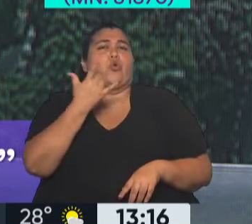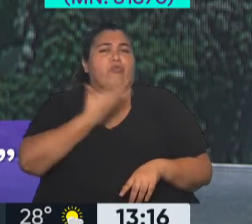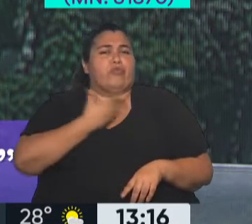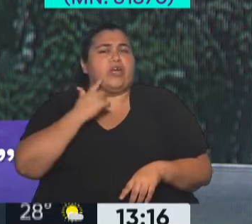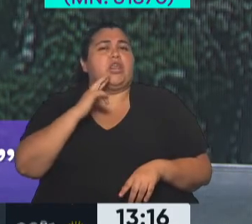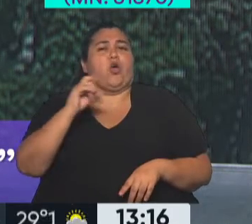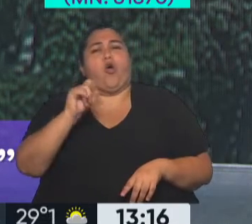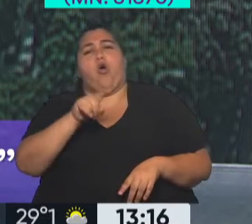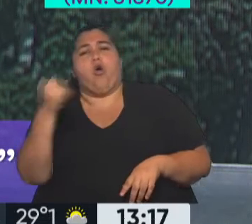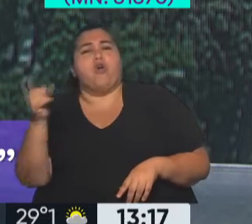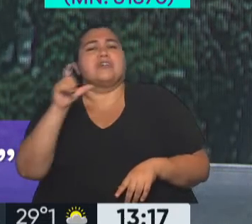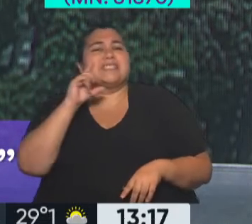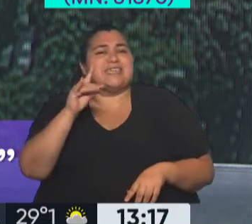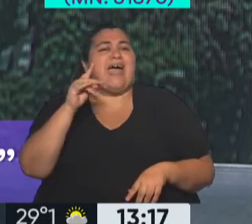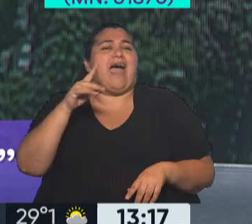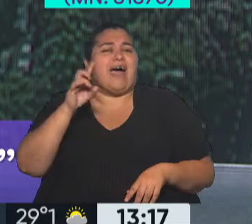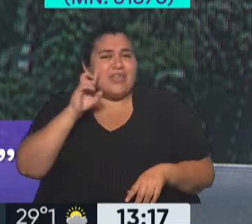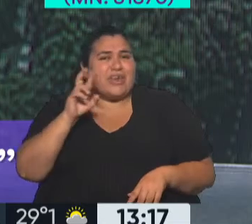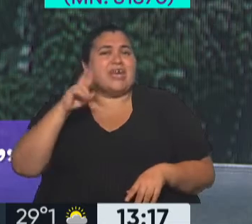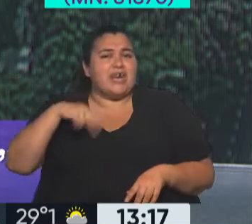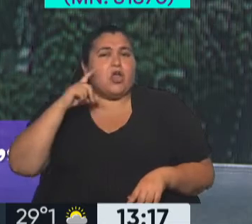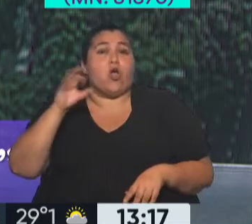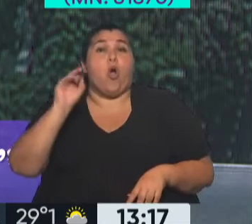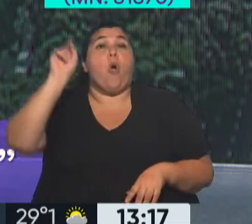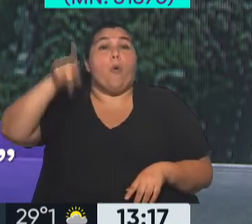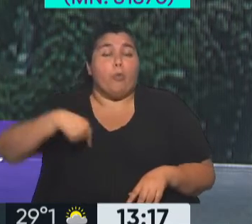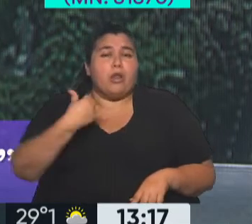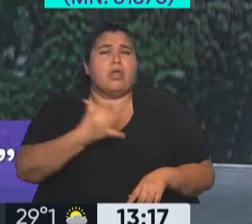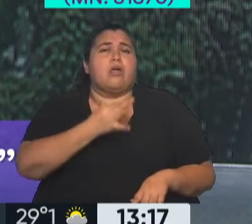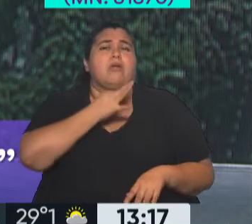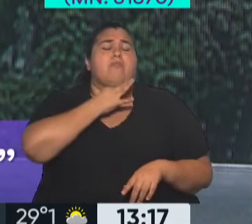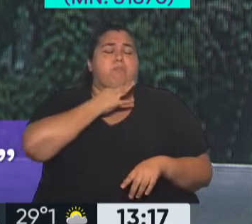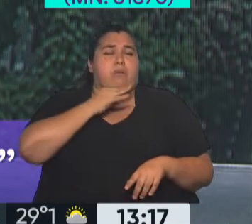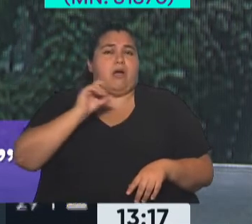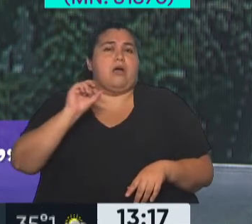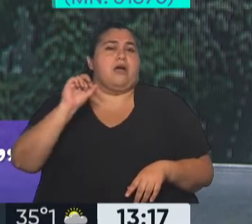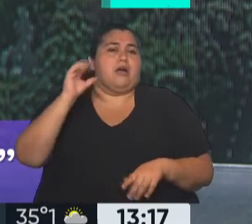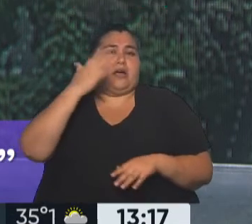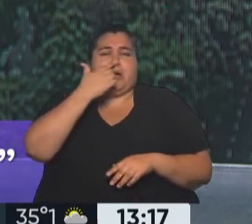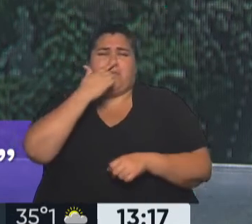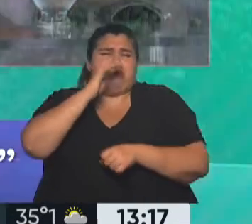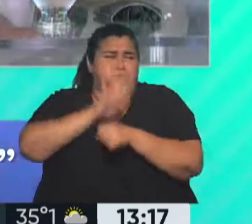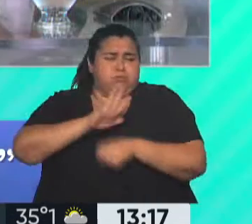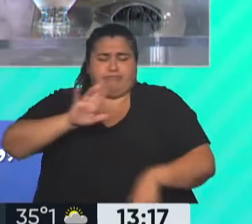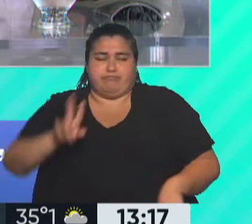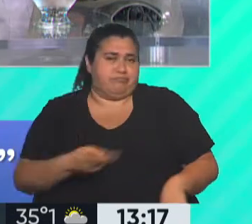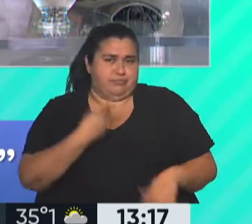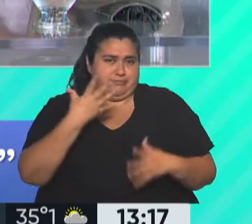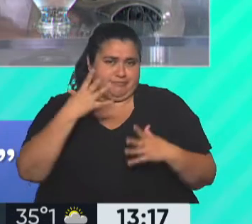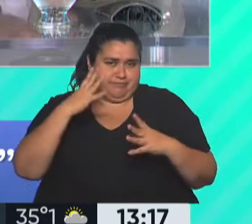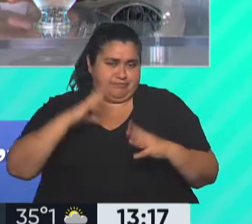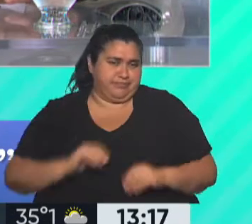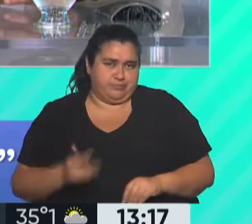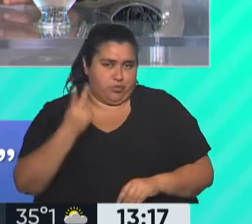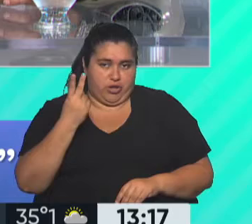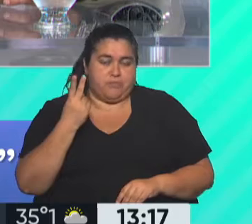el cianhídrico, que eso produce el desvanecimiento y la muerte inmediatamente. ¿Sí? Entonces, a mí me llama la atención que simplemente